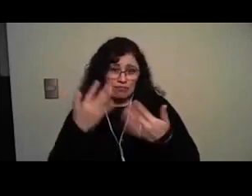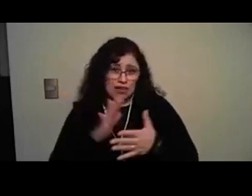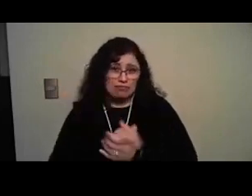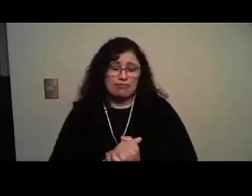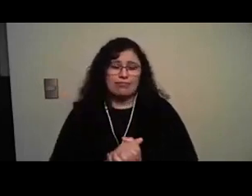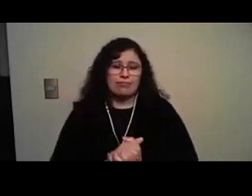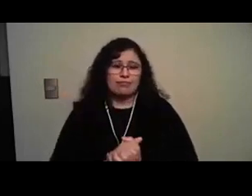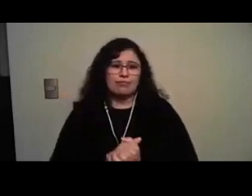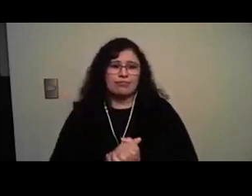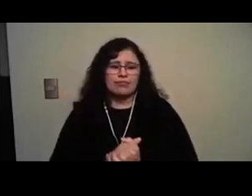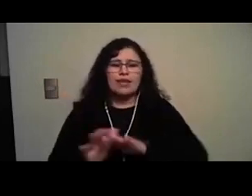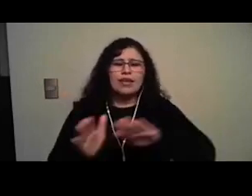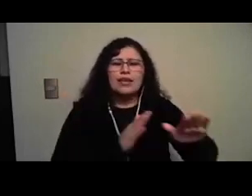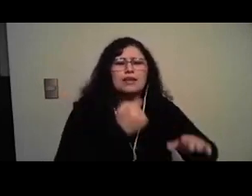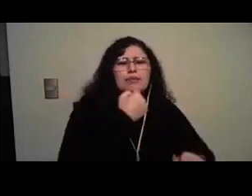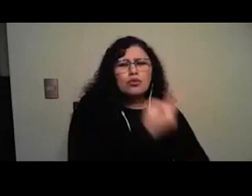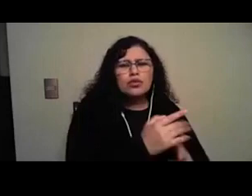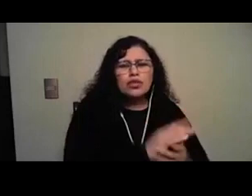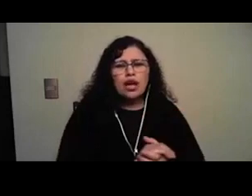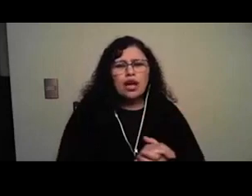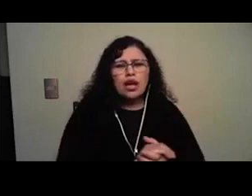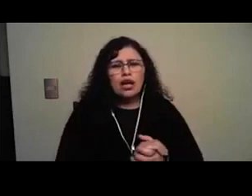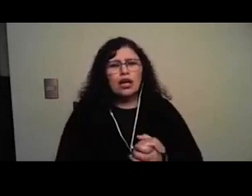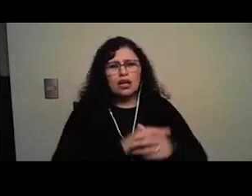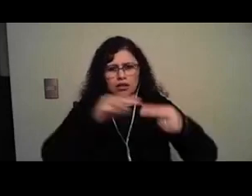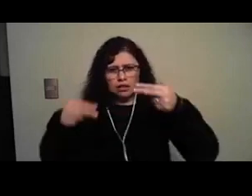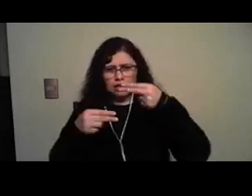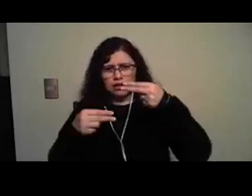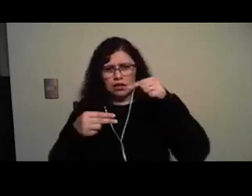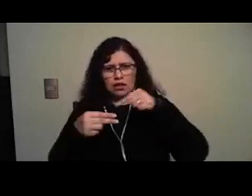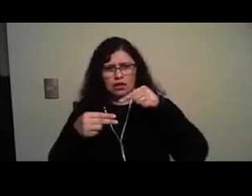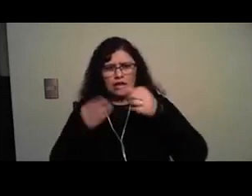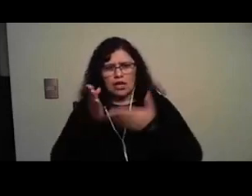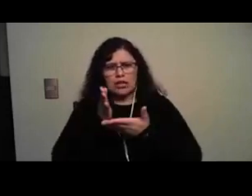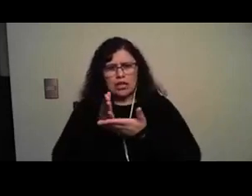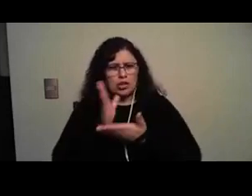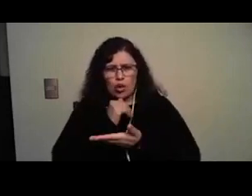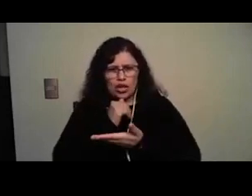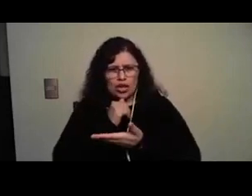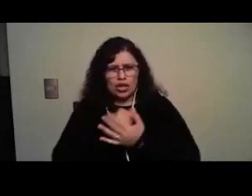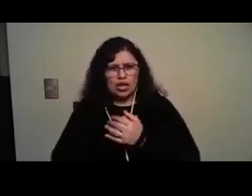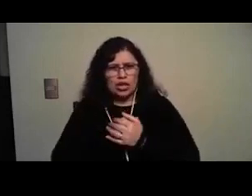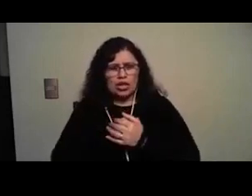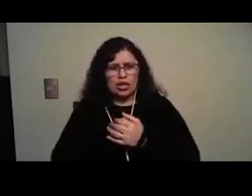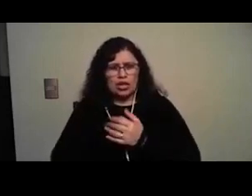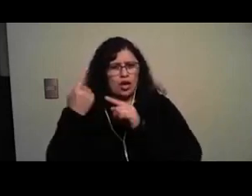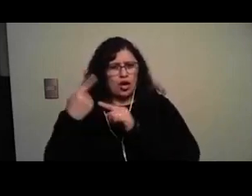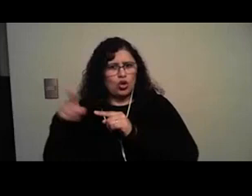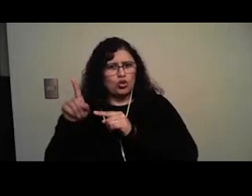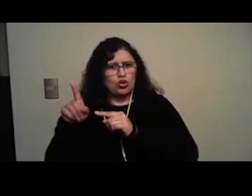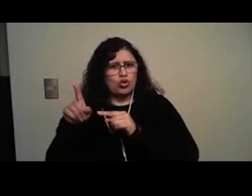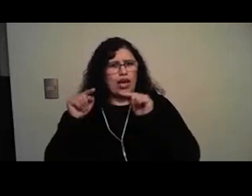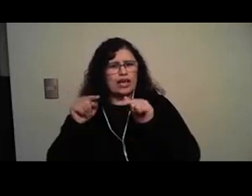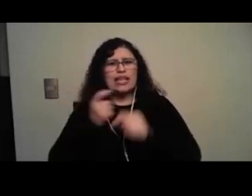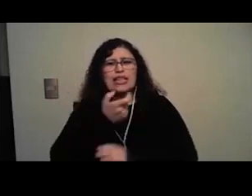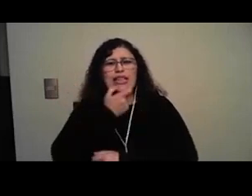¿De ¿El profe acuerdo? el bloque después no lo va a hacer entonces? No, en el siguiente bloque está destinado para traumatología,